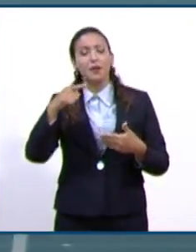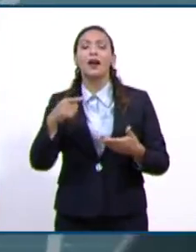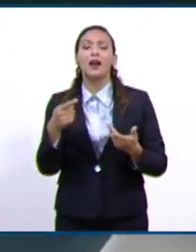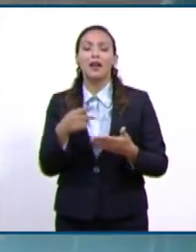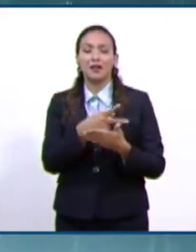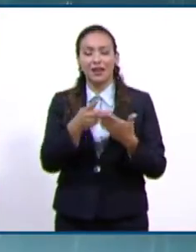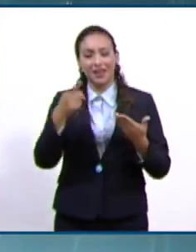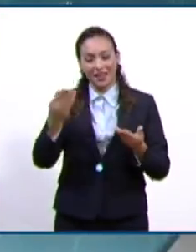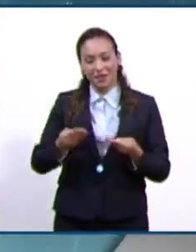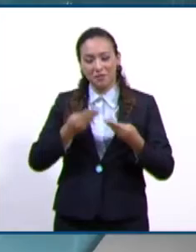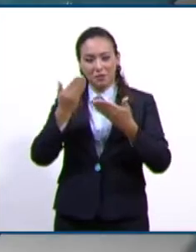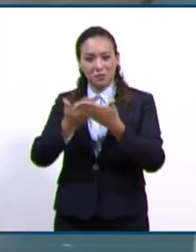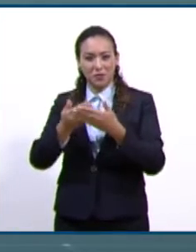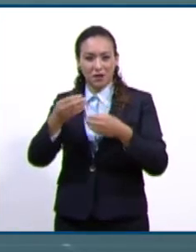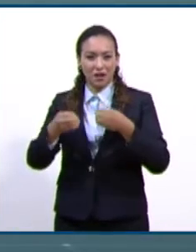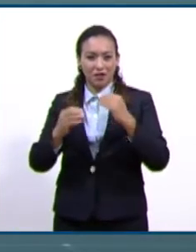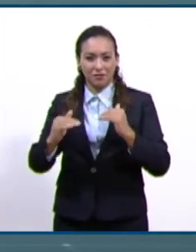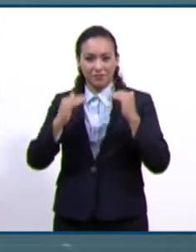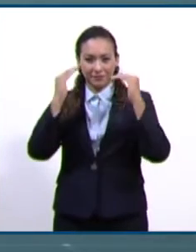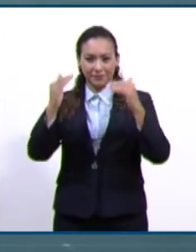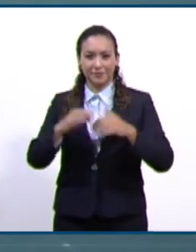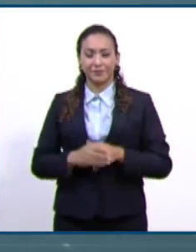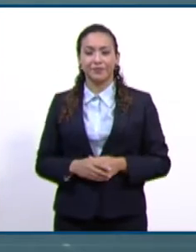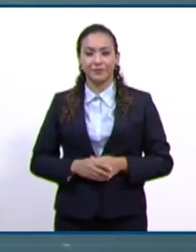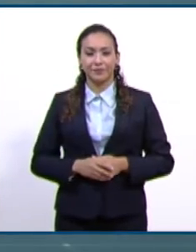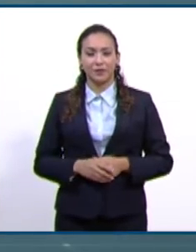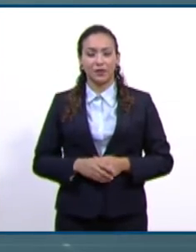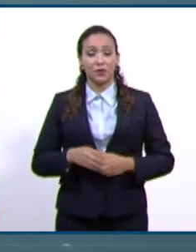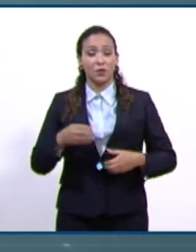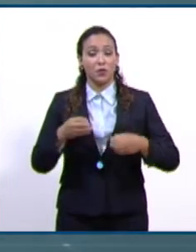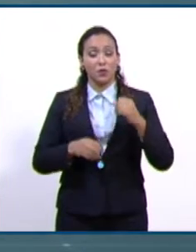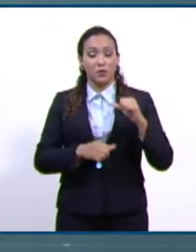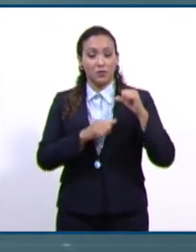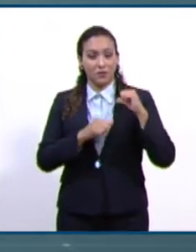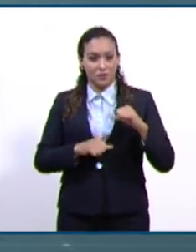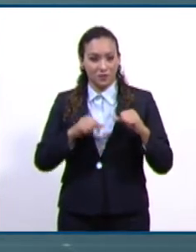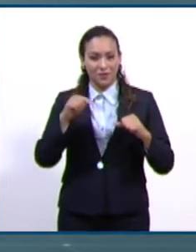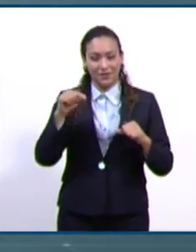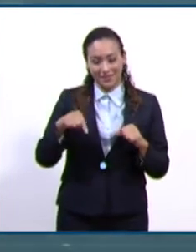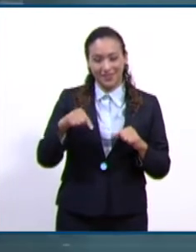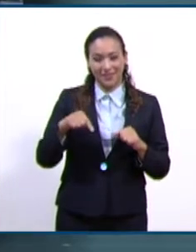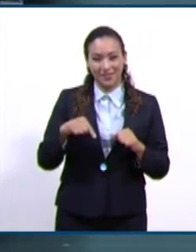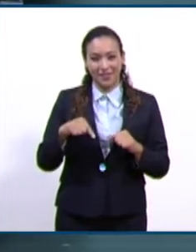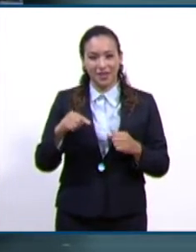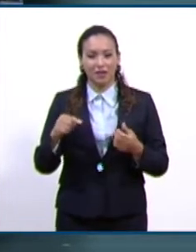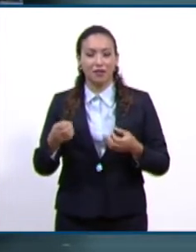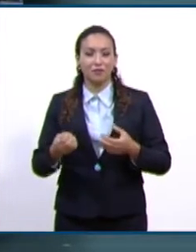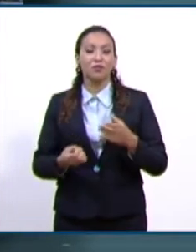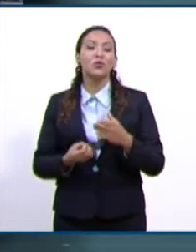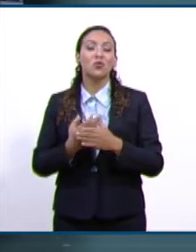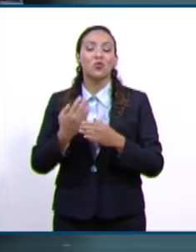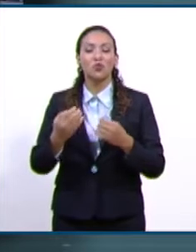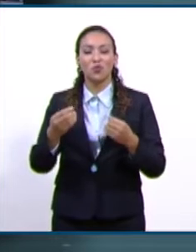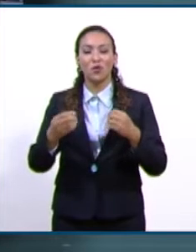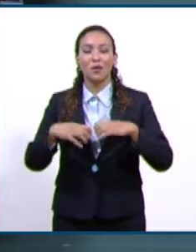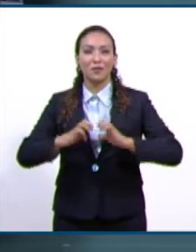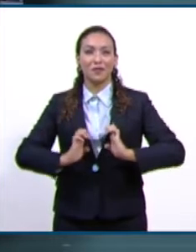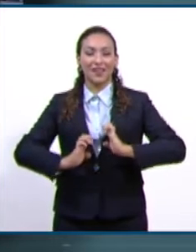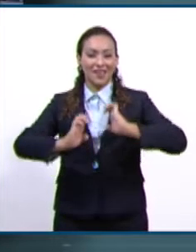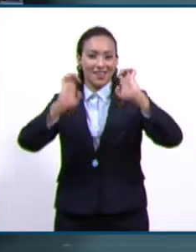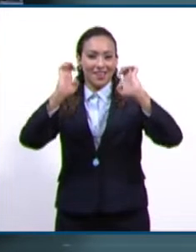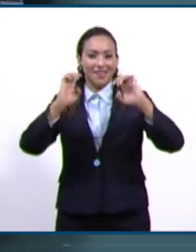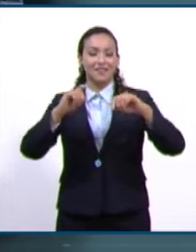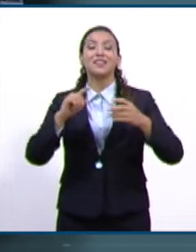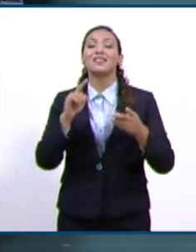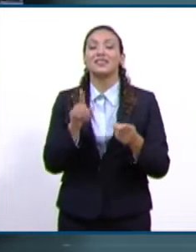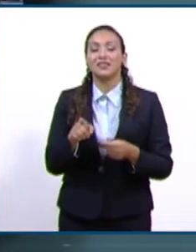máximo tribunal. El Poder Judicial de Querétaro inauguró el nuevo Palacio de Justicia, ubicado en la capital, que será